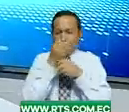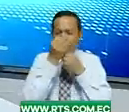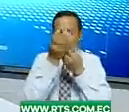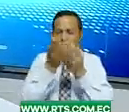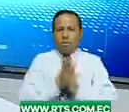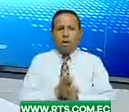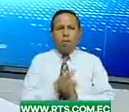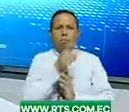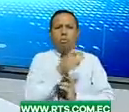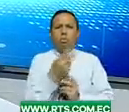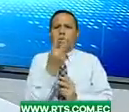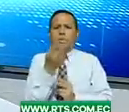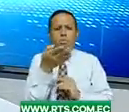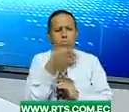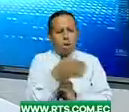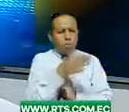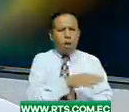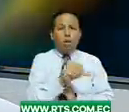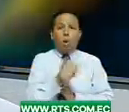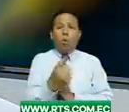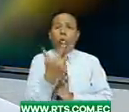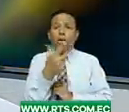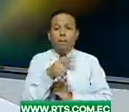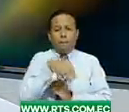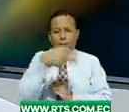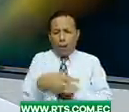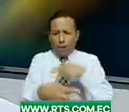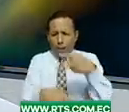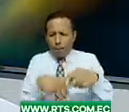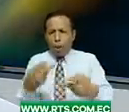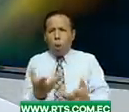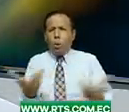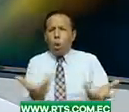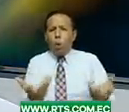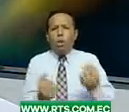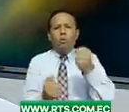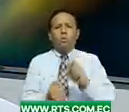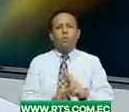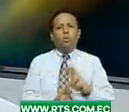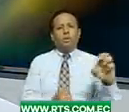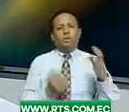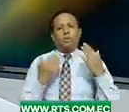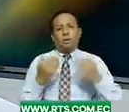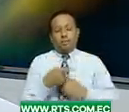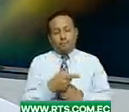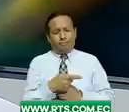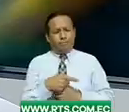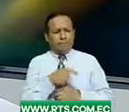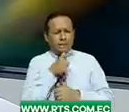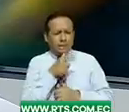de Guayaquil. Entre los heridos hay una menor de 10 años. Veamos.